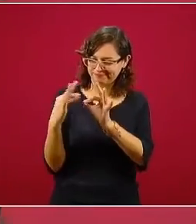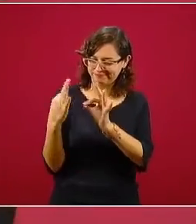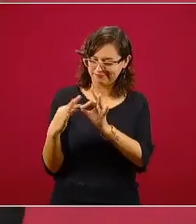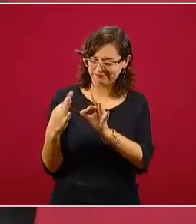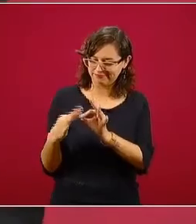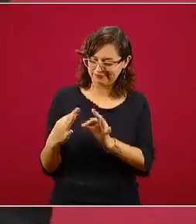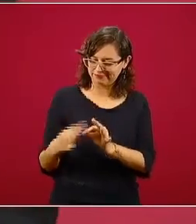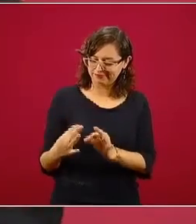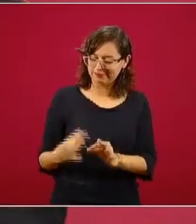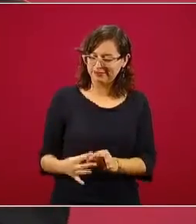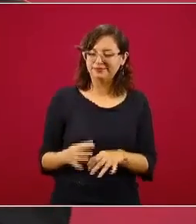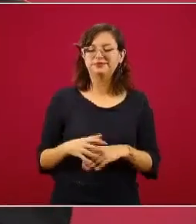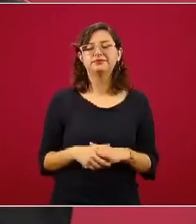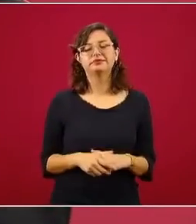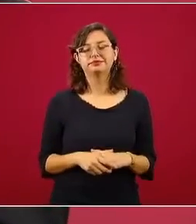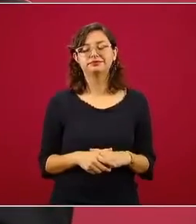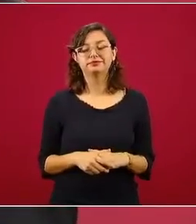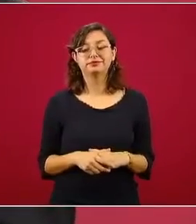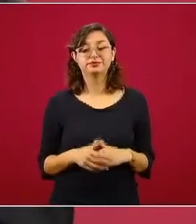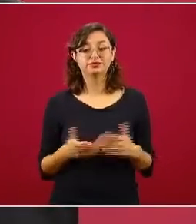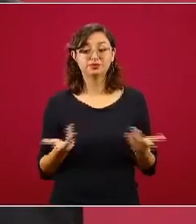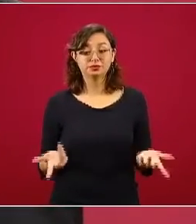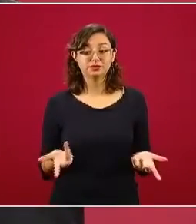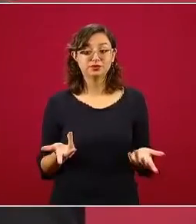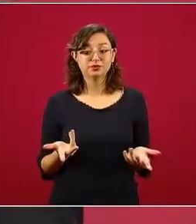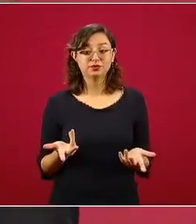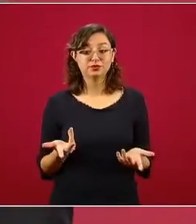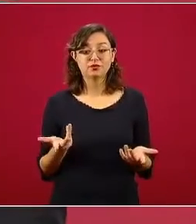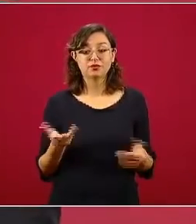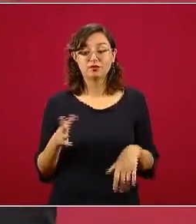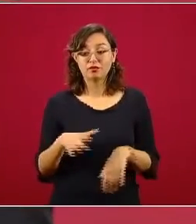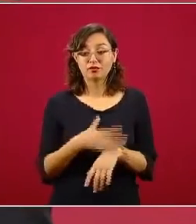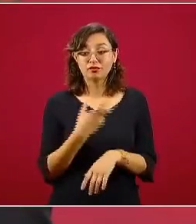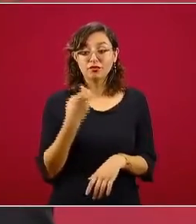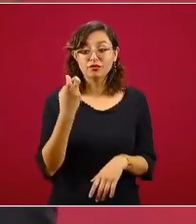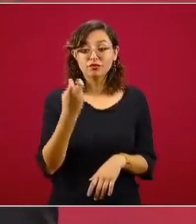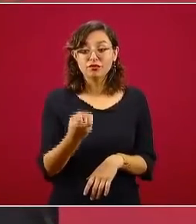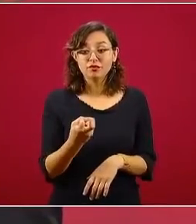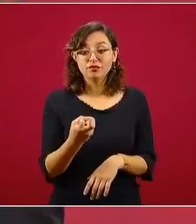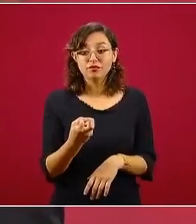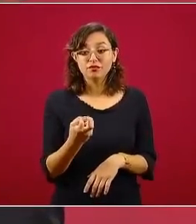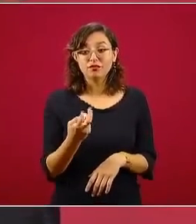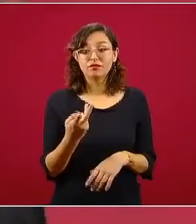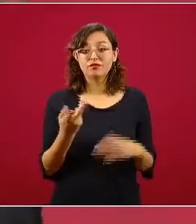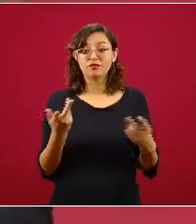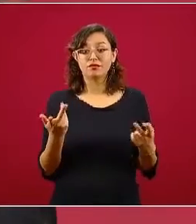Por eso no hemos tenido una caída en la